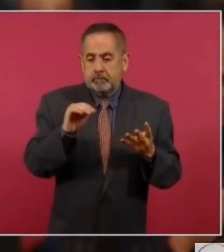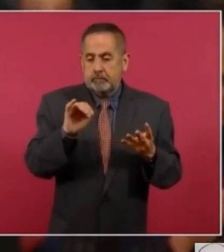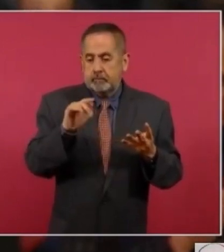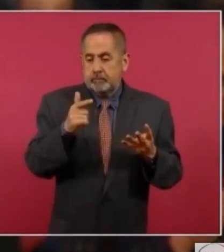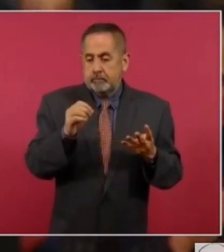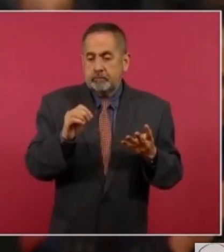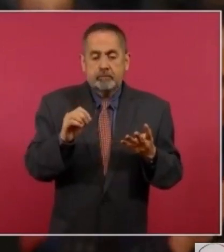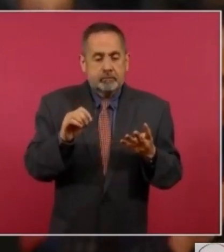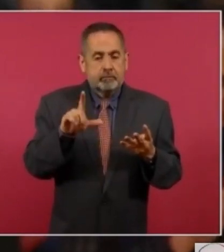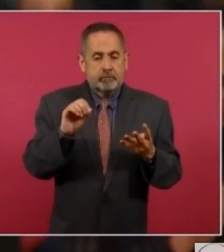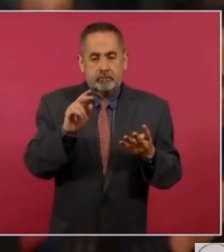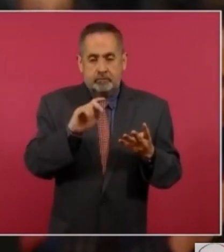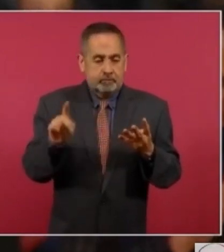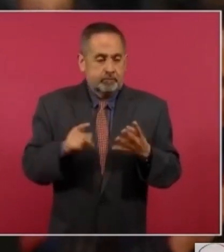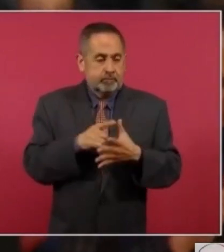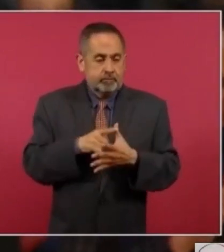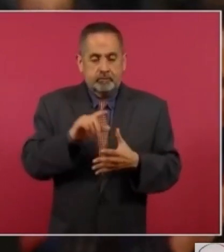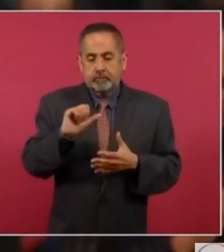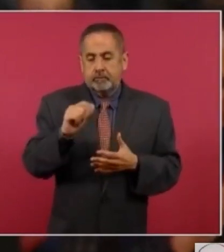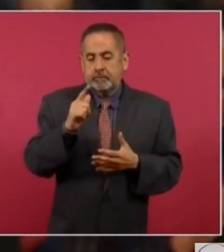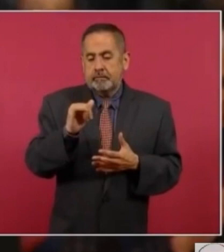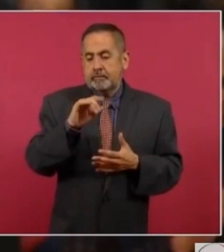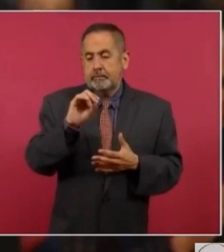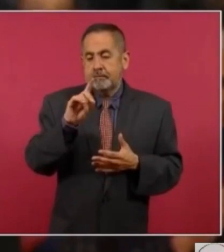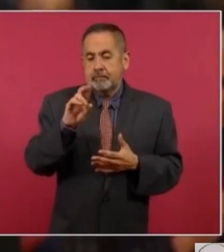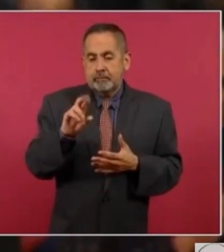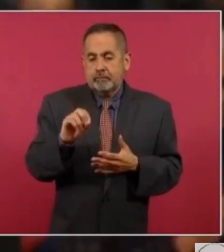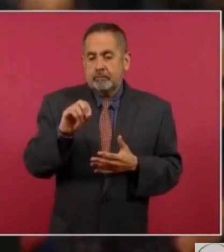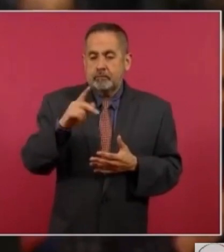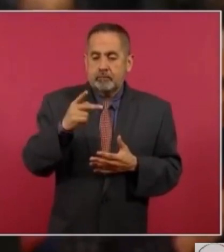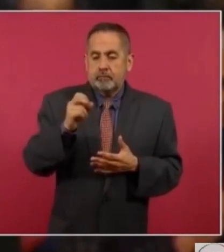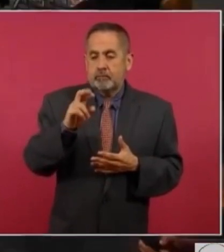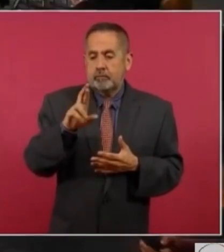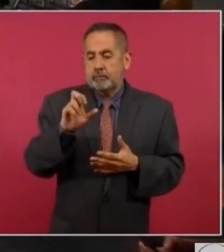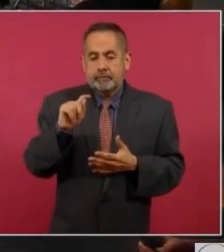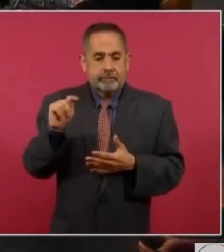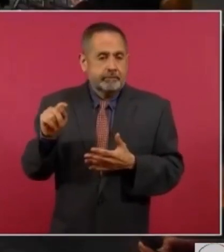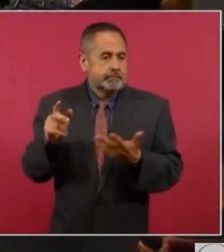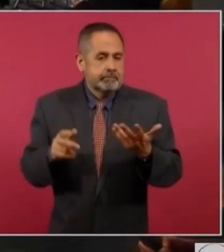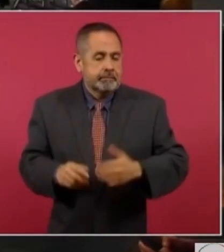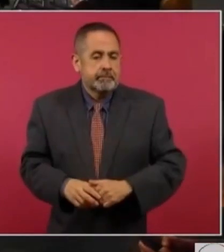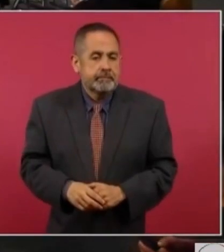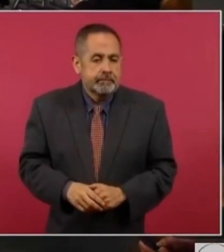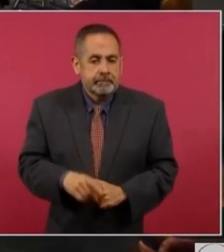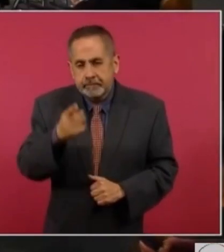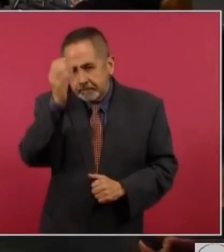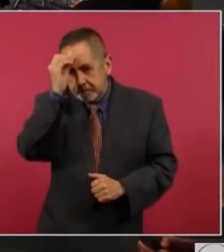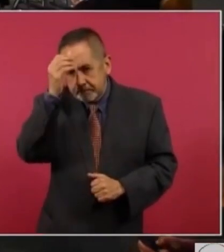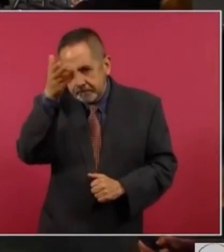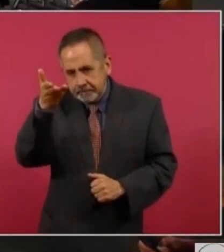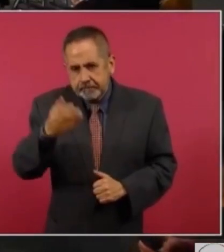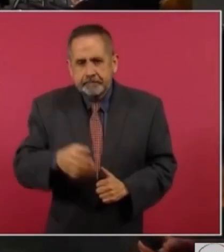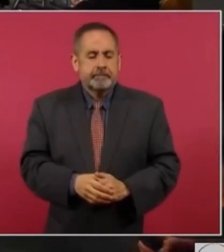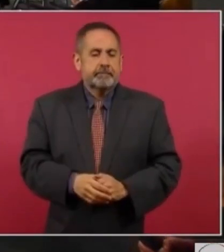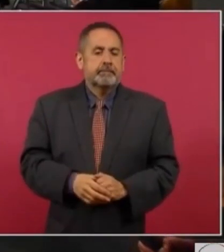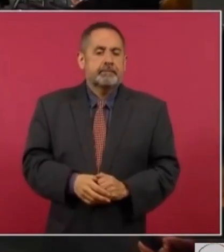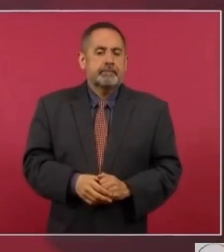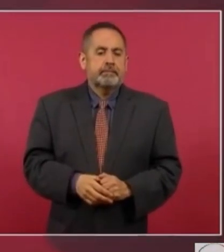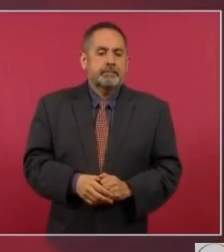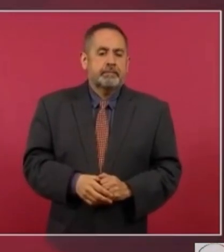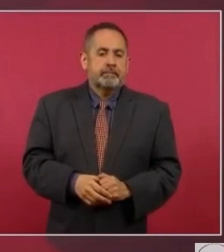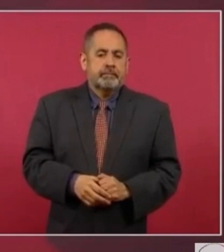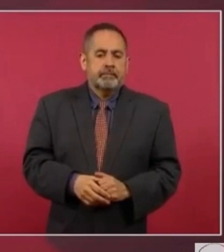Buitrón y Alejandro Poiré. ¿Qué opina de esto, presidente? Pues yo pienso que hay